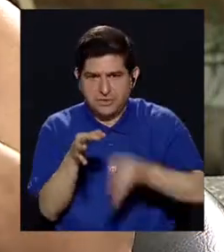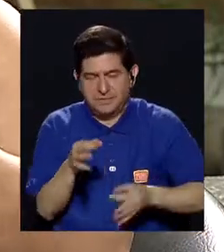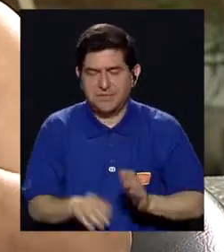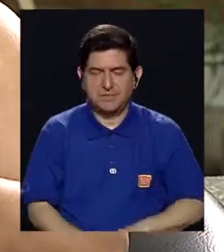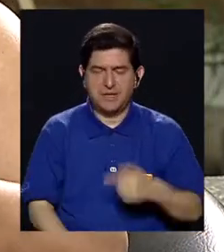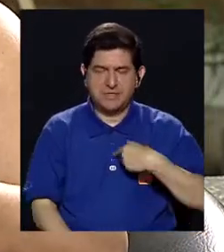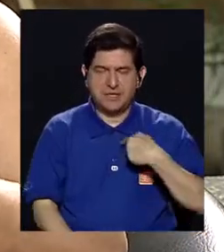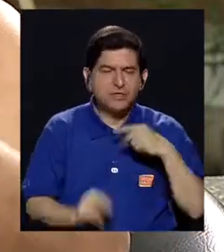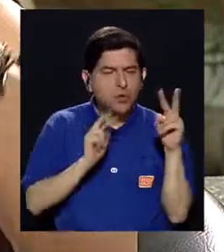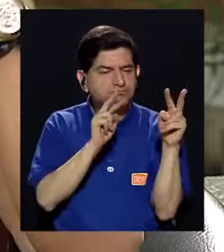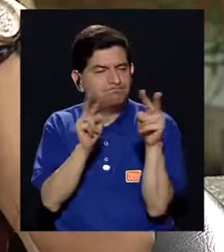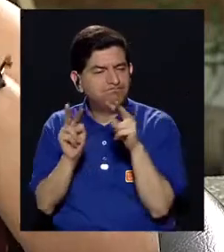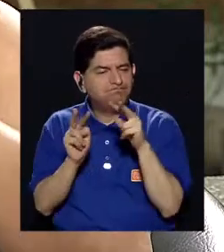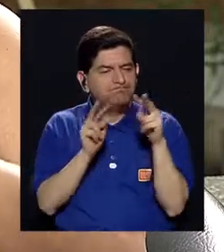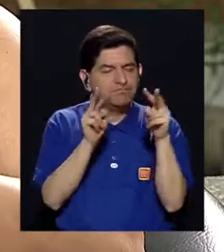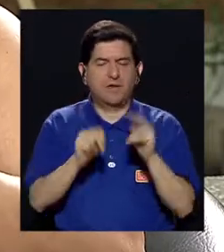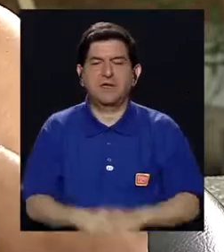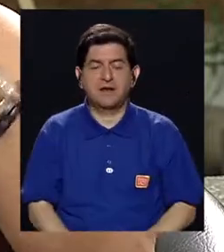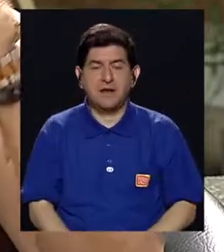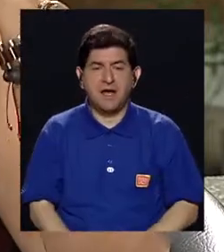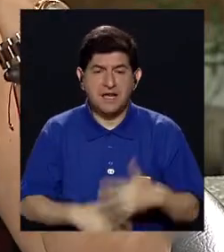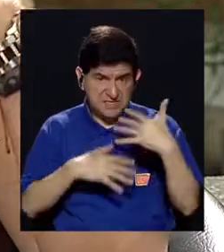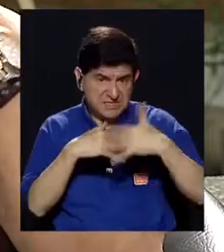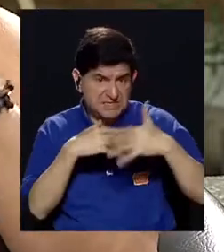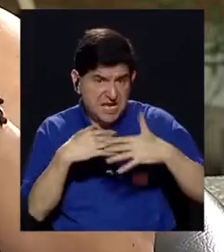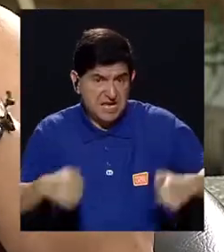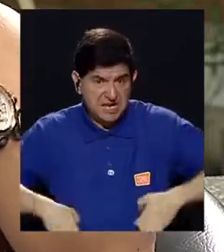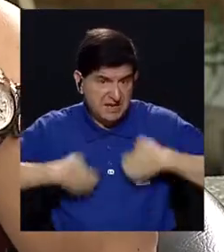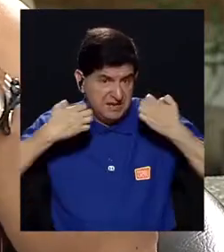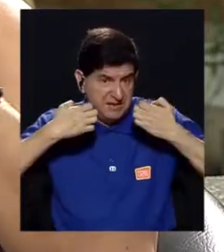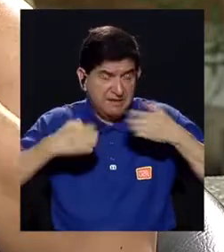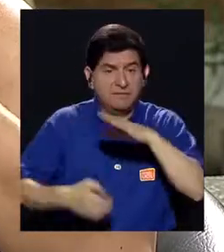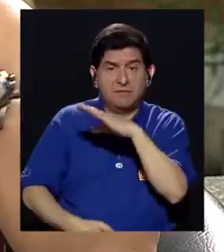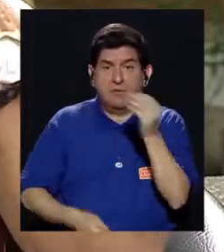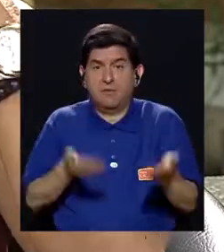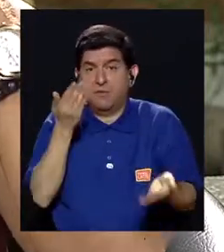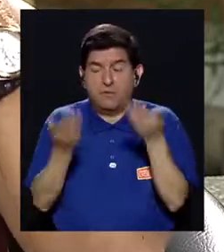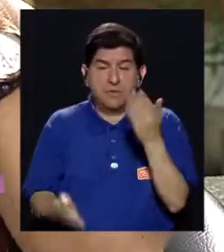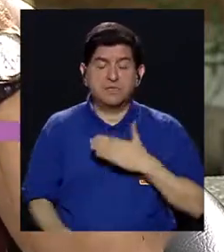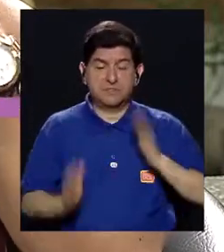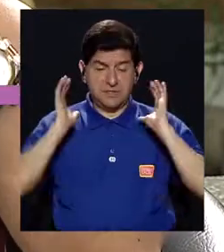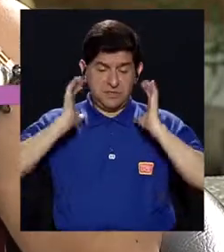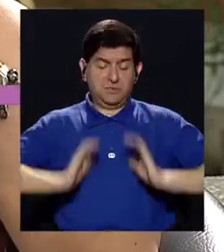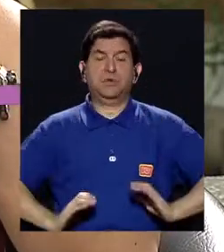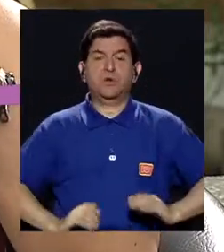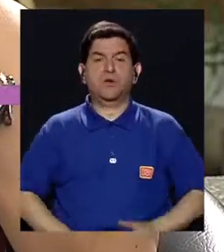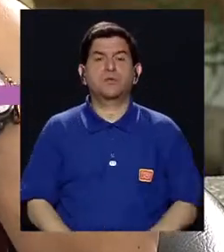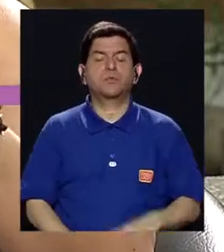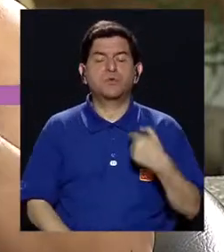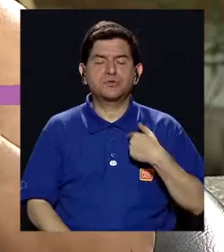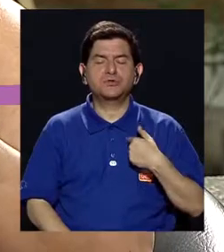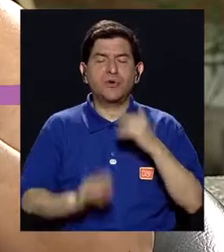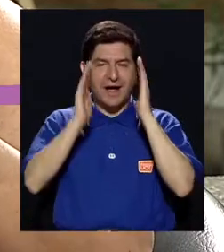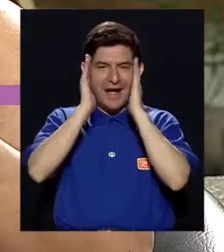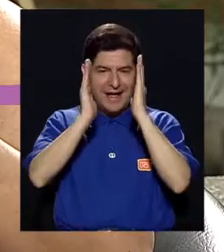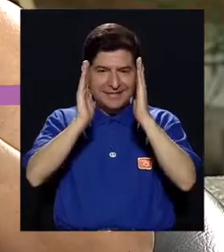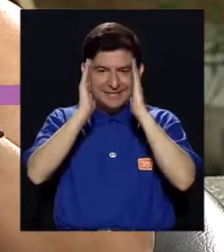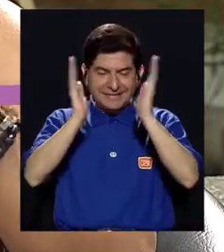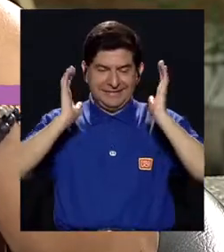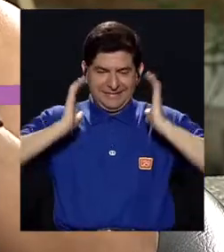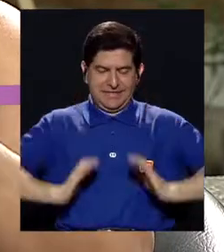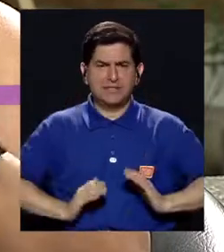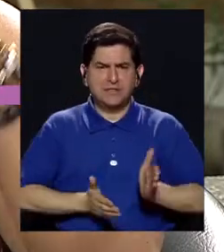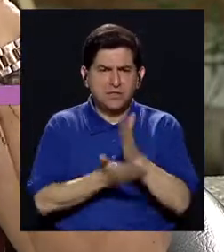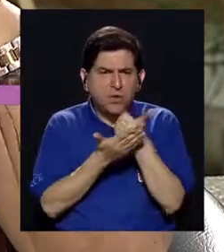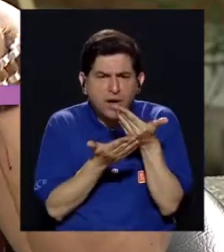que estar vigilante de si hay sangrados, vigilante de cómo está mi cuerpo, o ir a mi cuerpo y ver que si cualquier